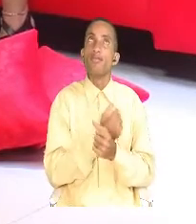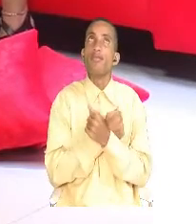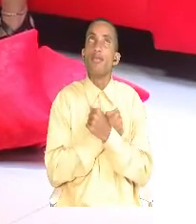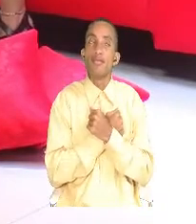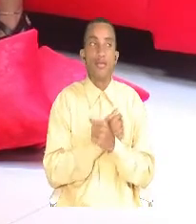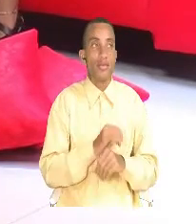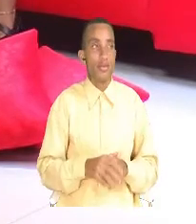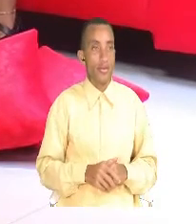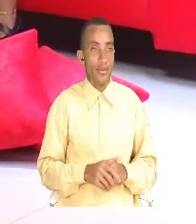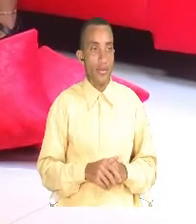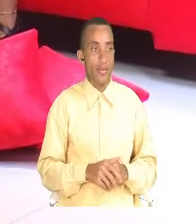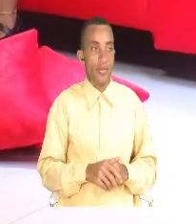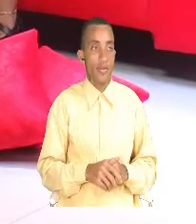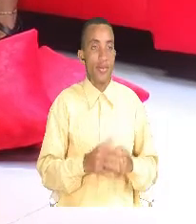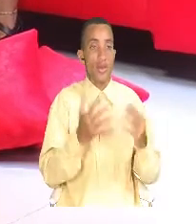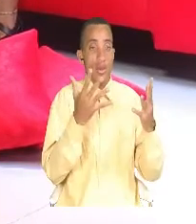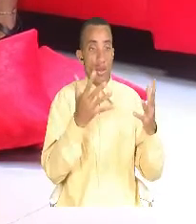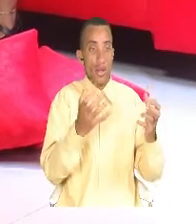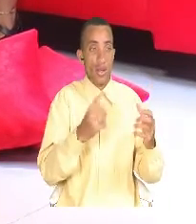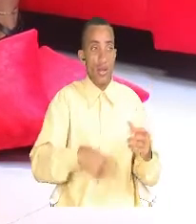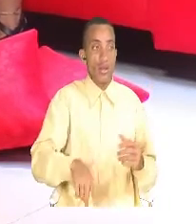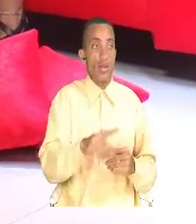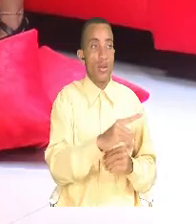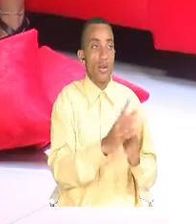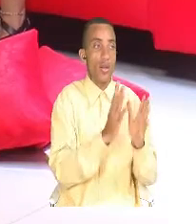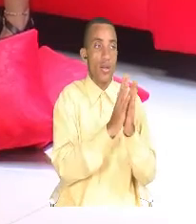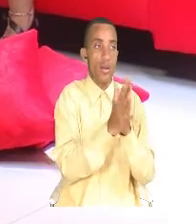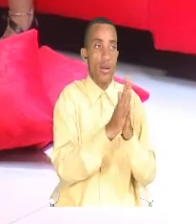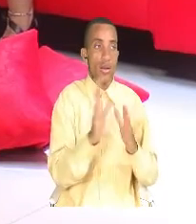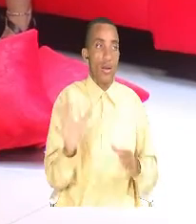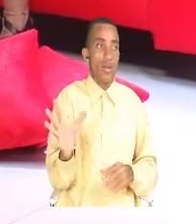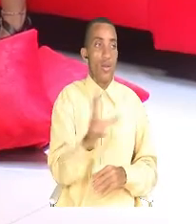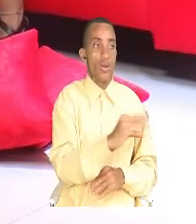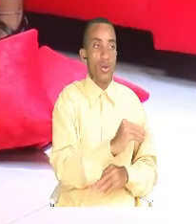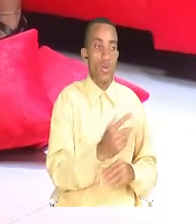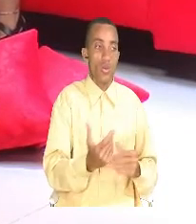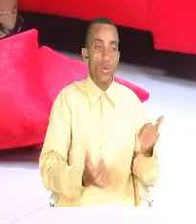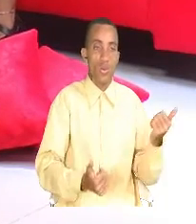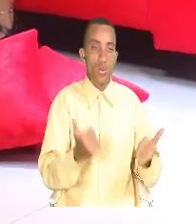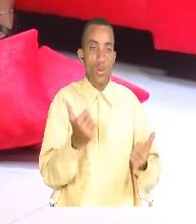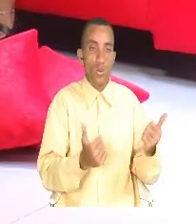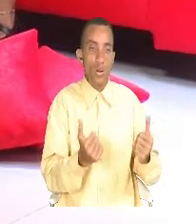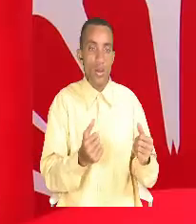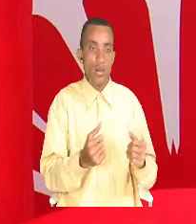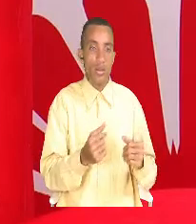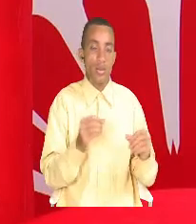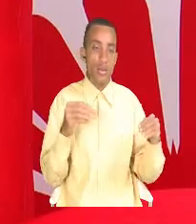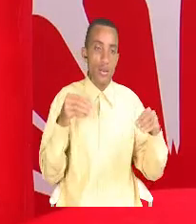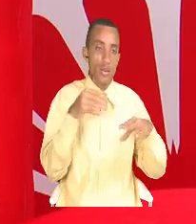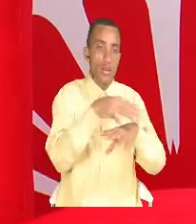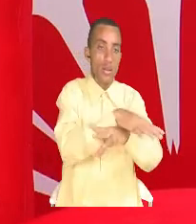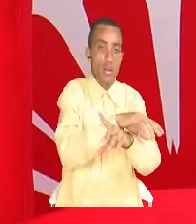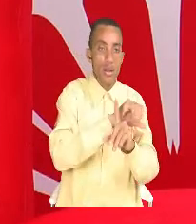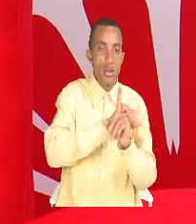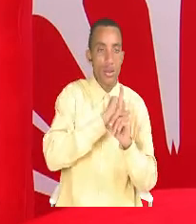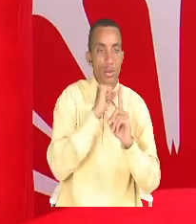sí. Bueno, yo quiero que por favor les cuentes a nuestros televidentes cuáles son las redes sociales de ustedes para que ellos puedan